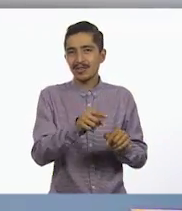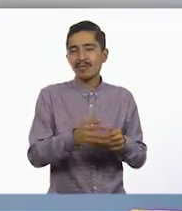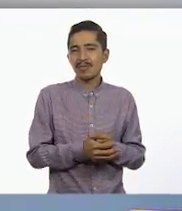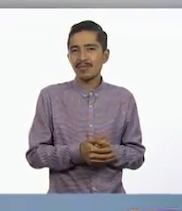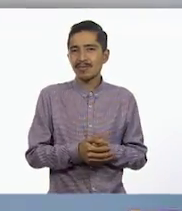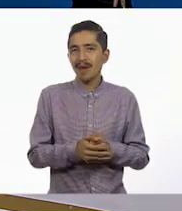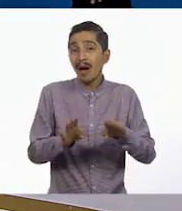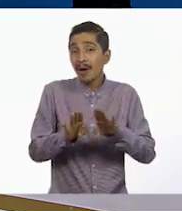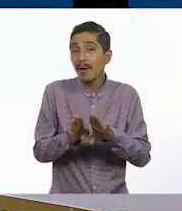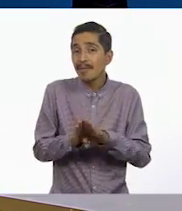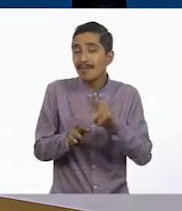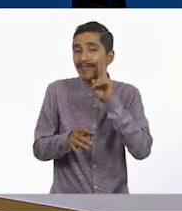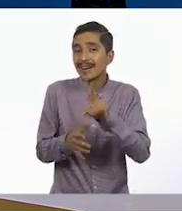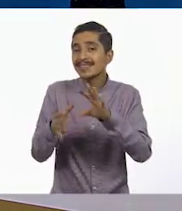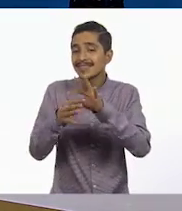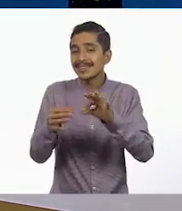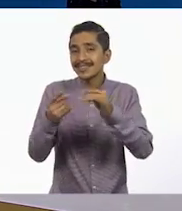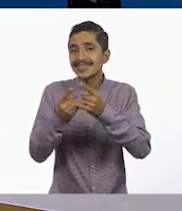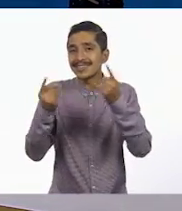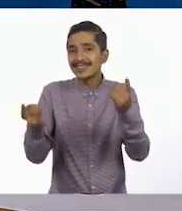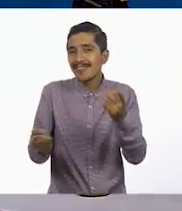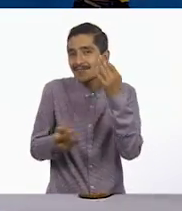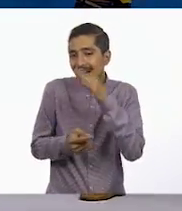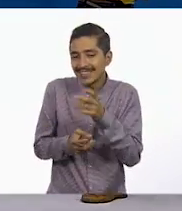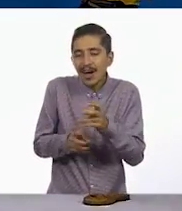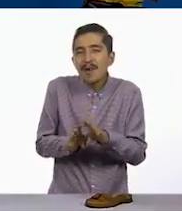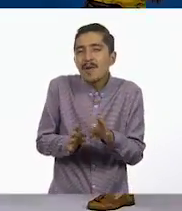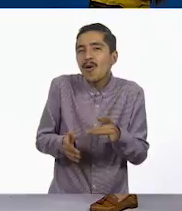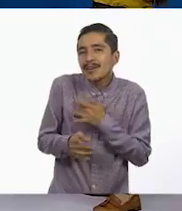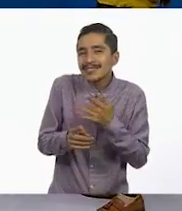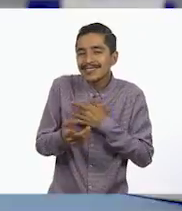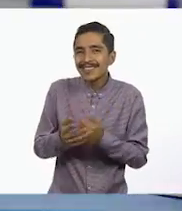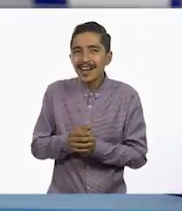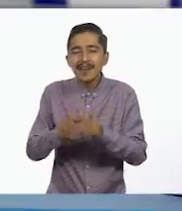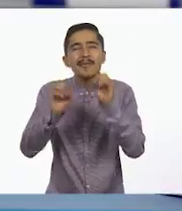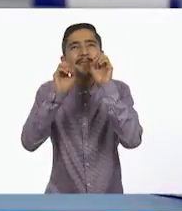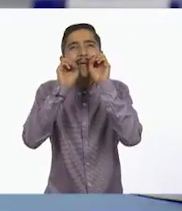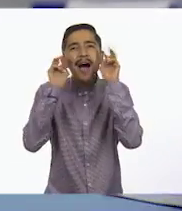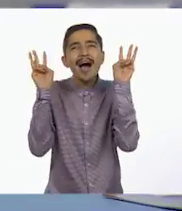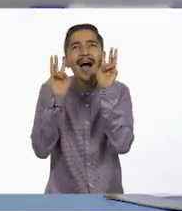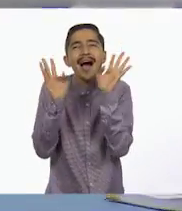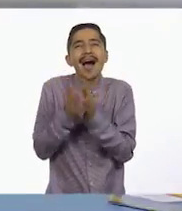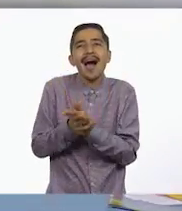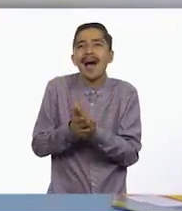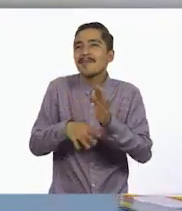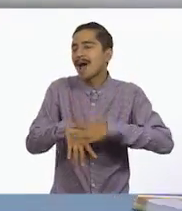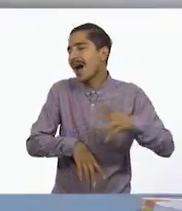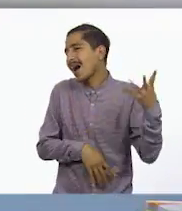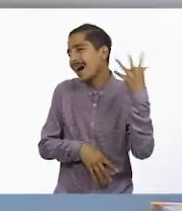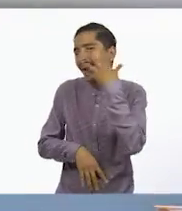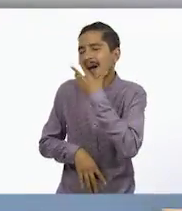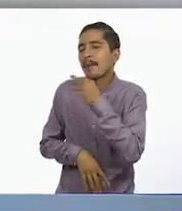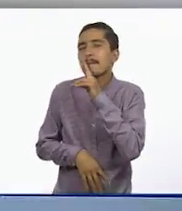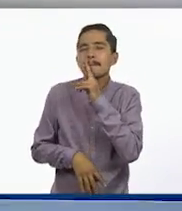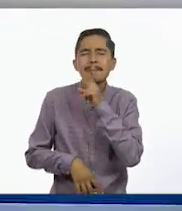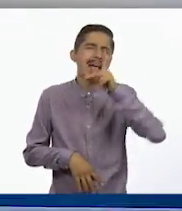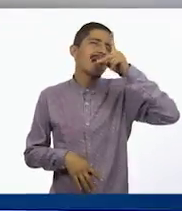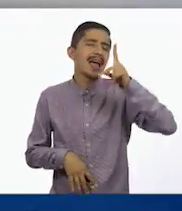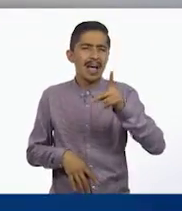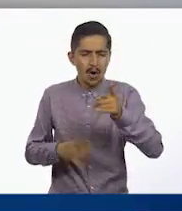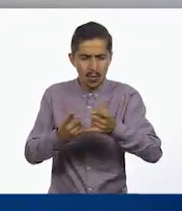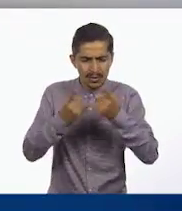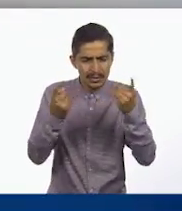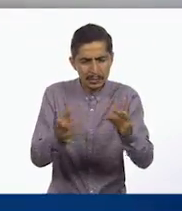te pareció esta leyenda? ¡Ay, wow! Es la mejor leyenda que he escuchado en toda